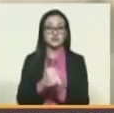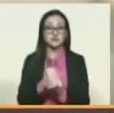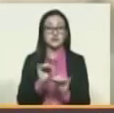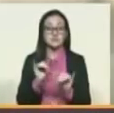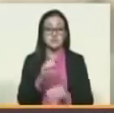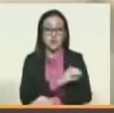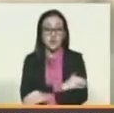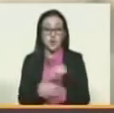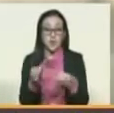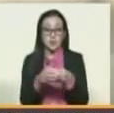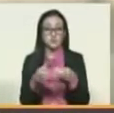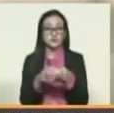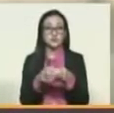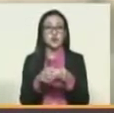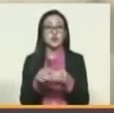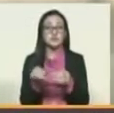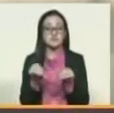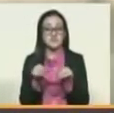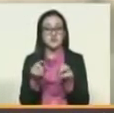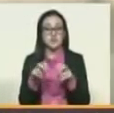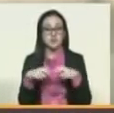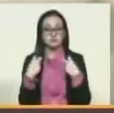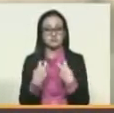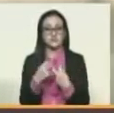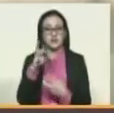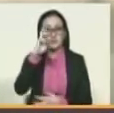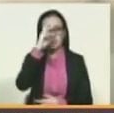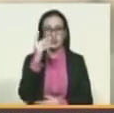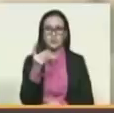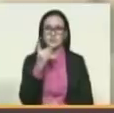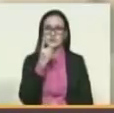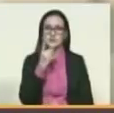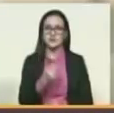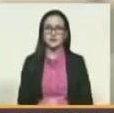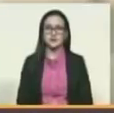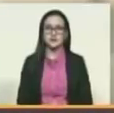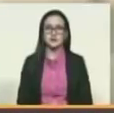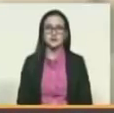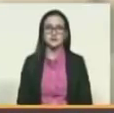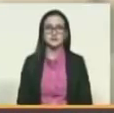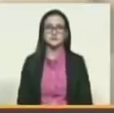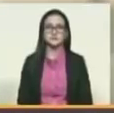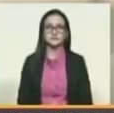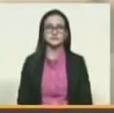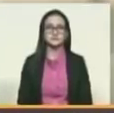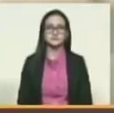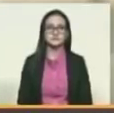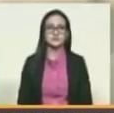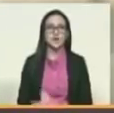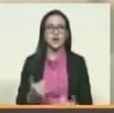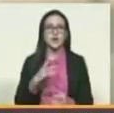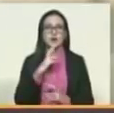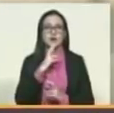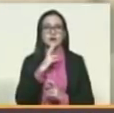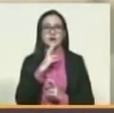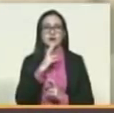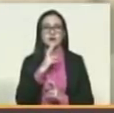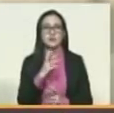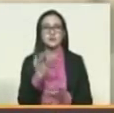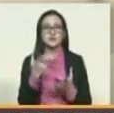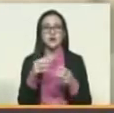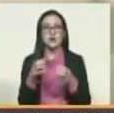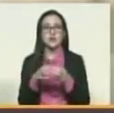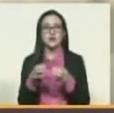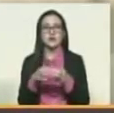había reivindicado en la mesa de República Dominicana, y ahora viene la respuesta de una organización como